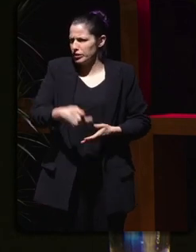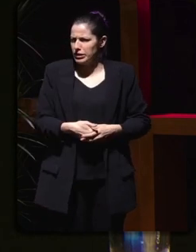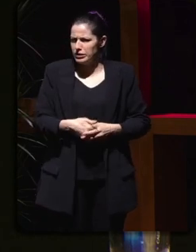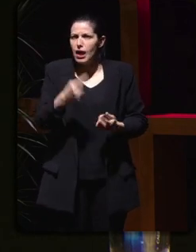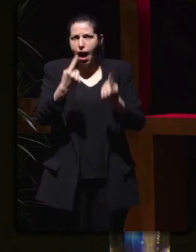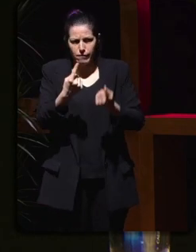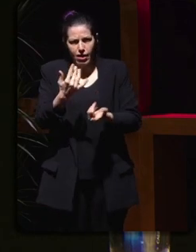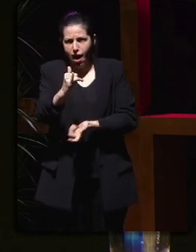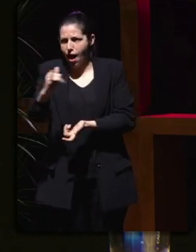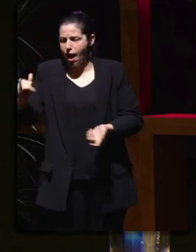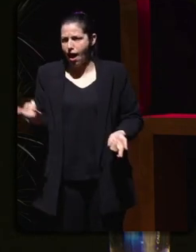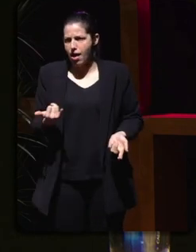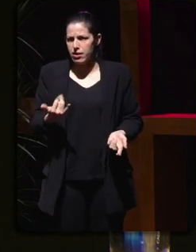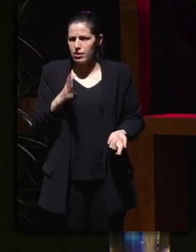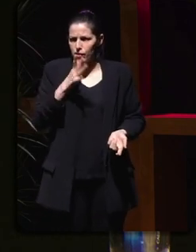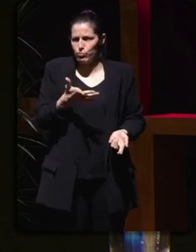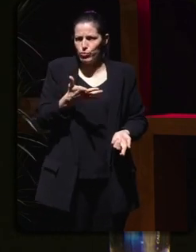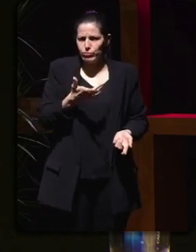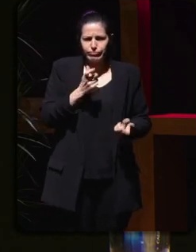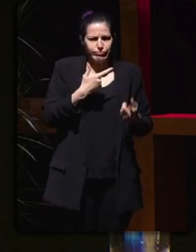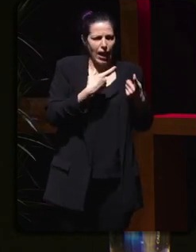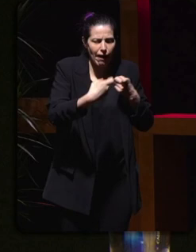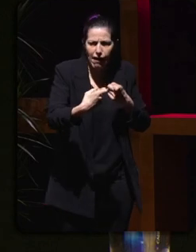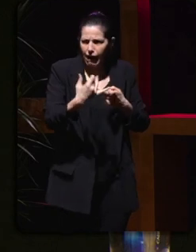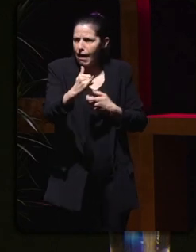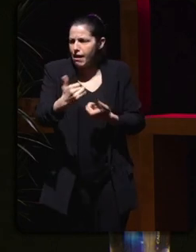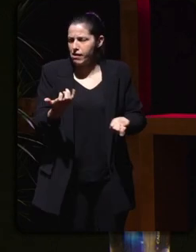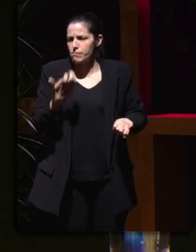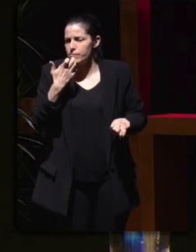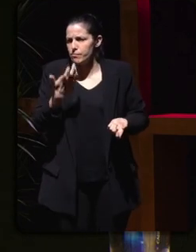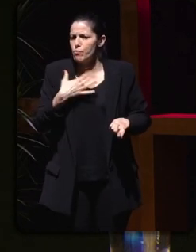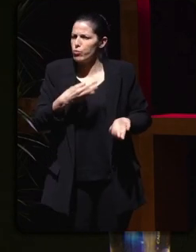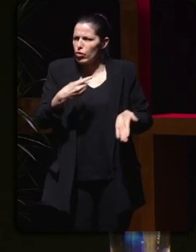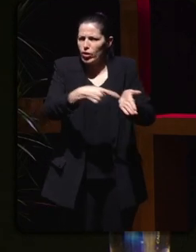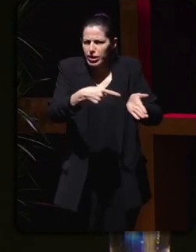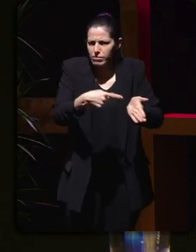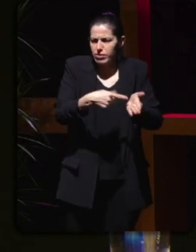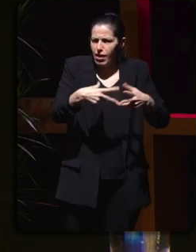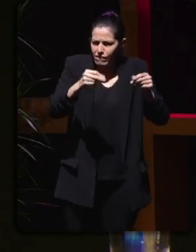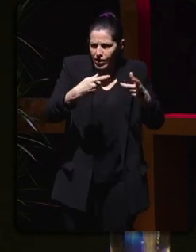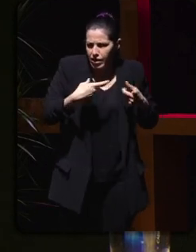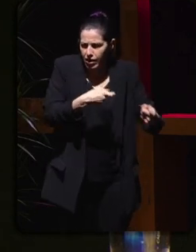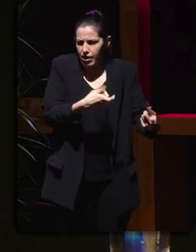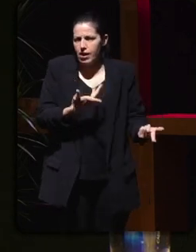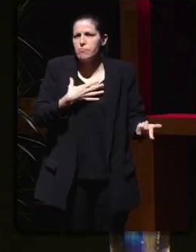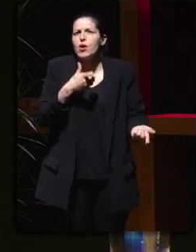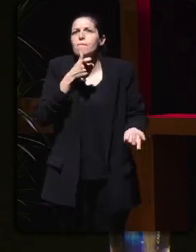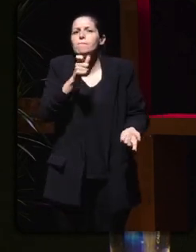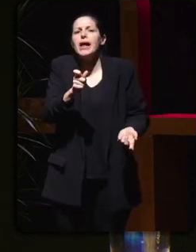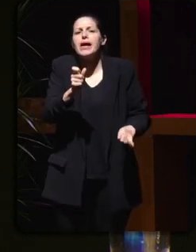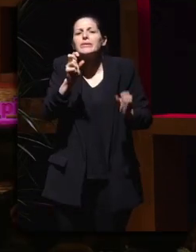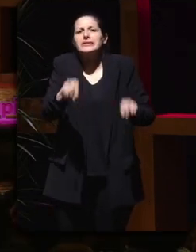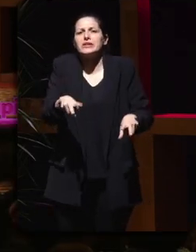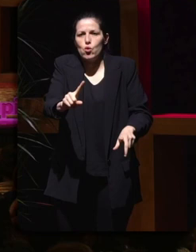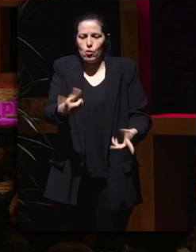las hay si nos están matando por el mundo entero Claro que hay cosas más importantes puedo reivindicarla sin palabras no pues Cállate la boca hombre ya